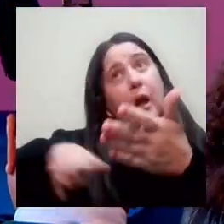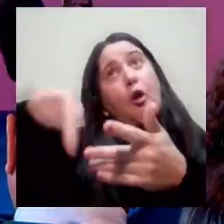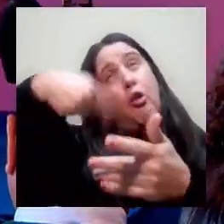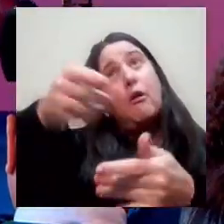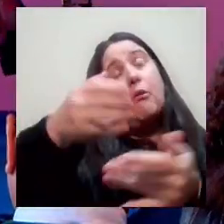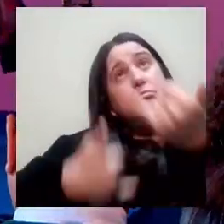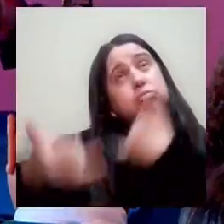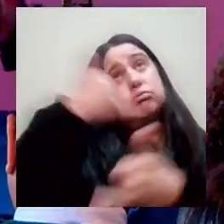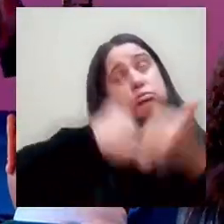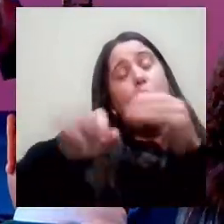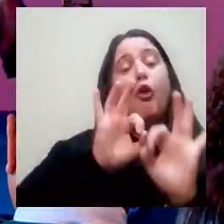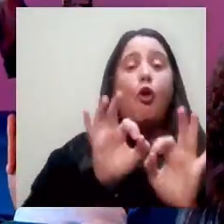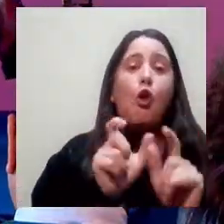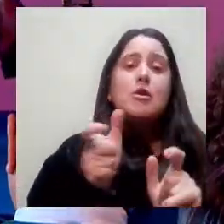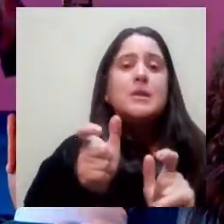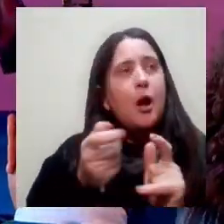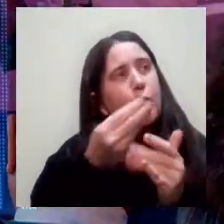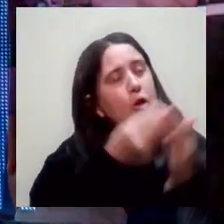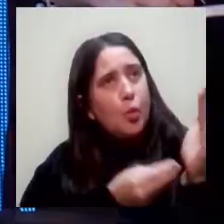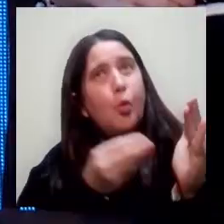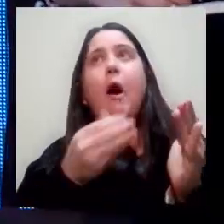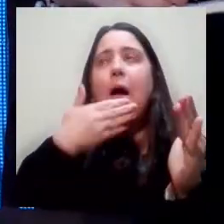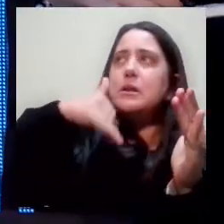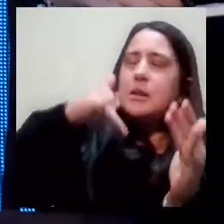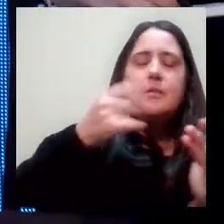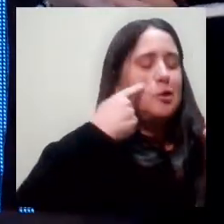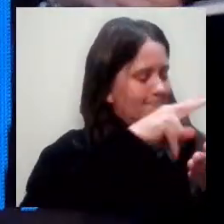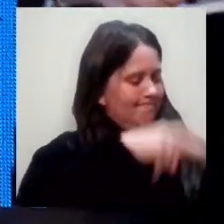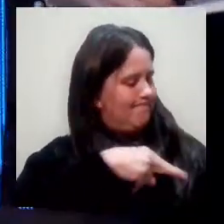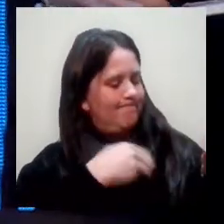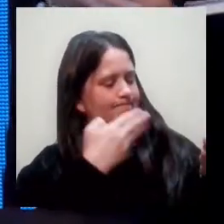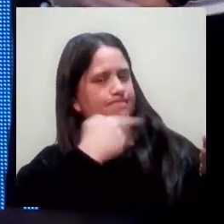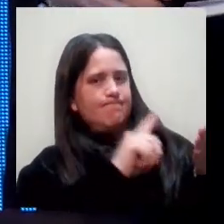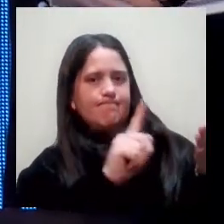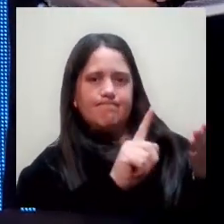de elementos iconográficos, pero no a través todavía de la lectura